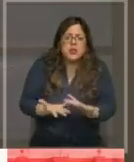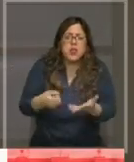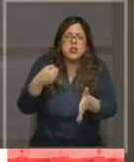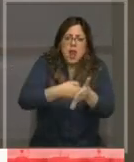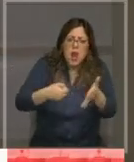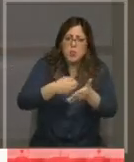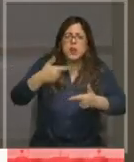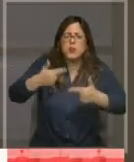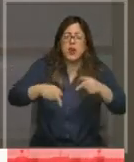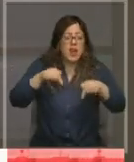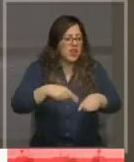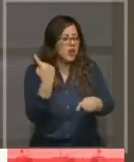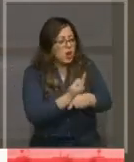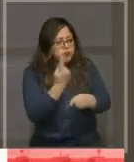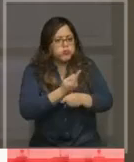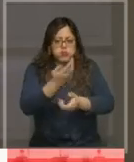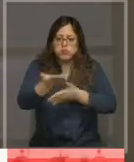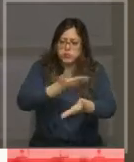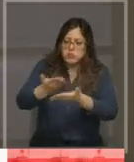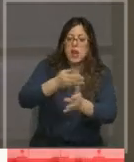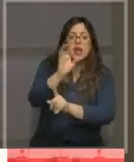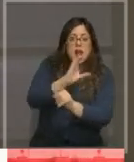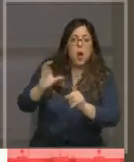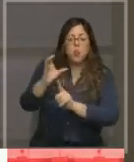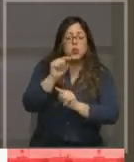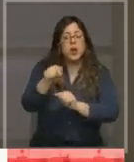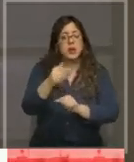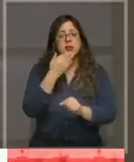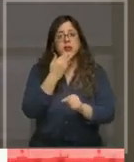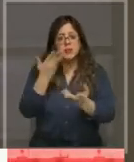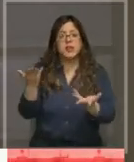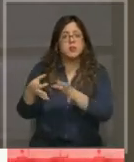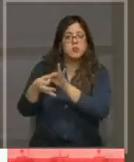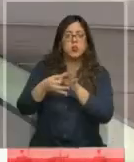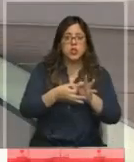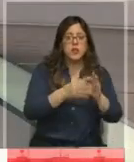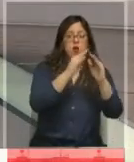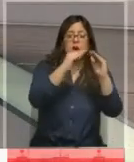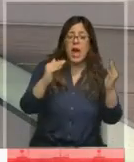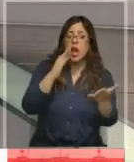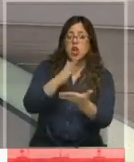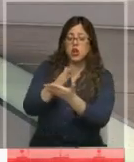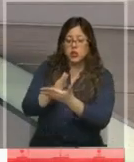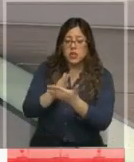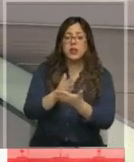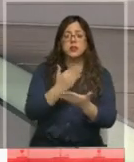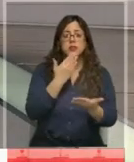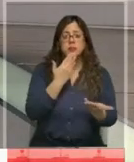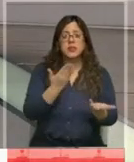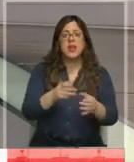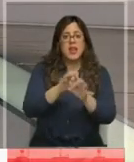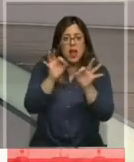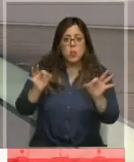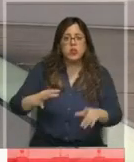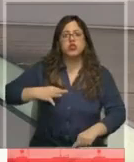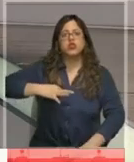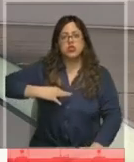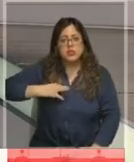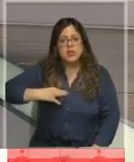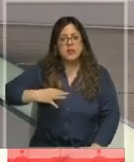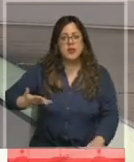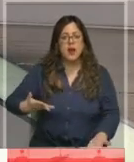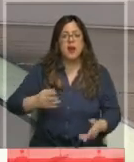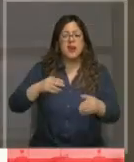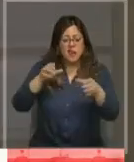que dialogar, y la cultura tiene que ver mucho con lo que sucede en los colegios, con lo que sucede en educación cívica, en generar